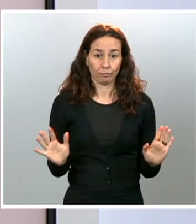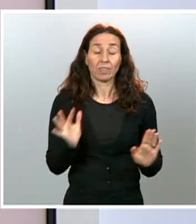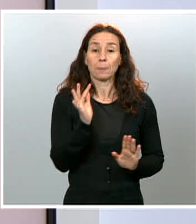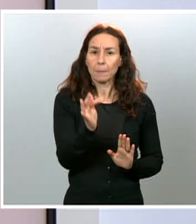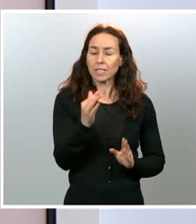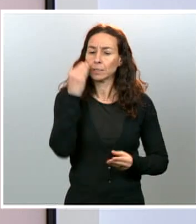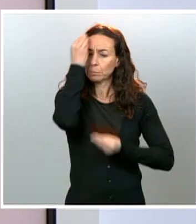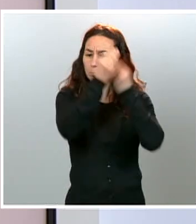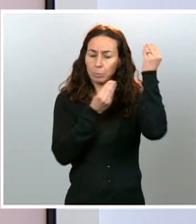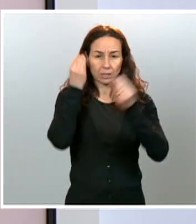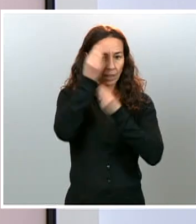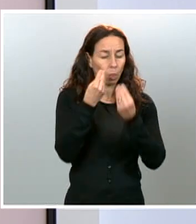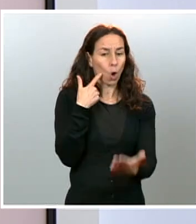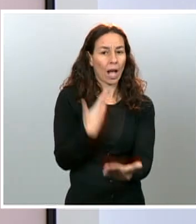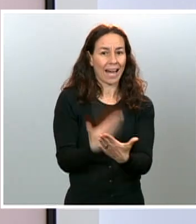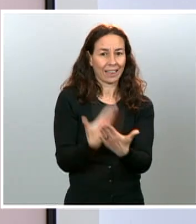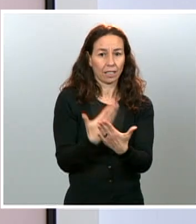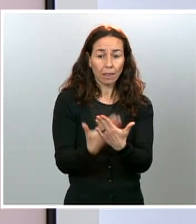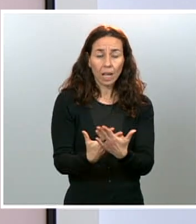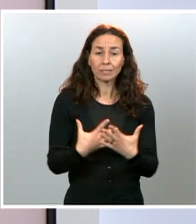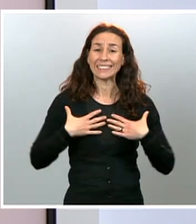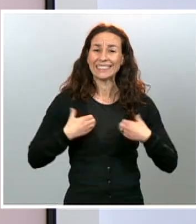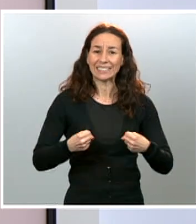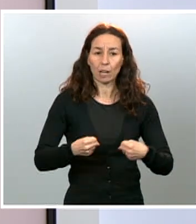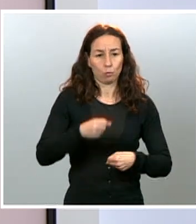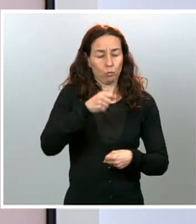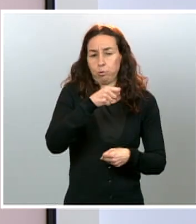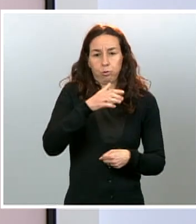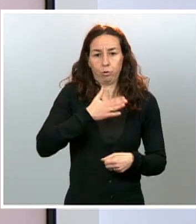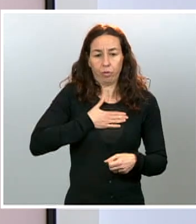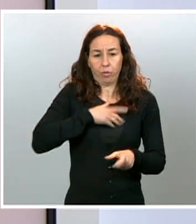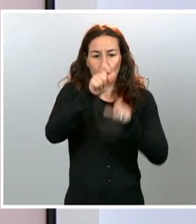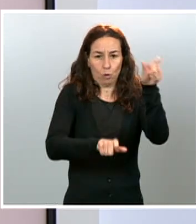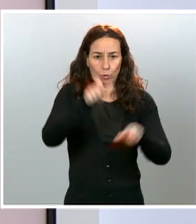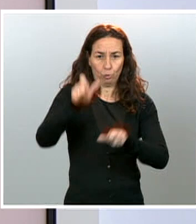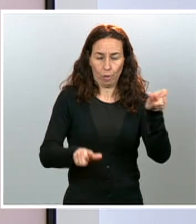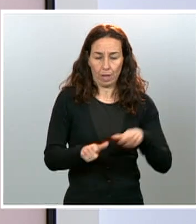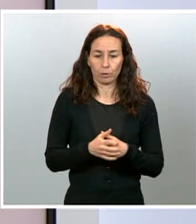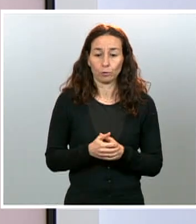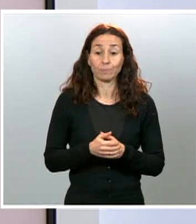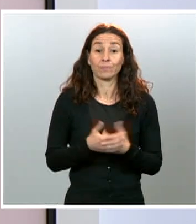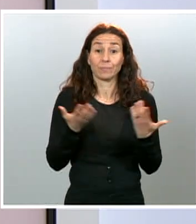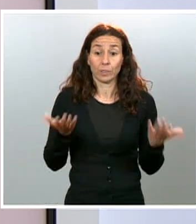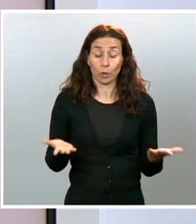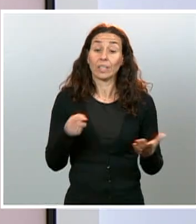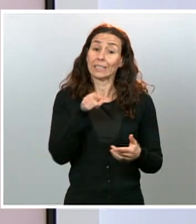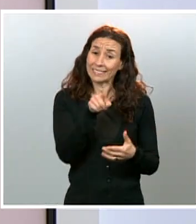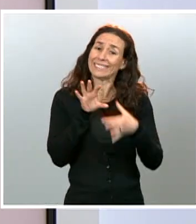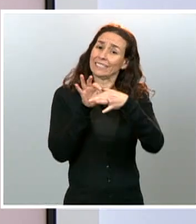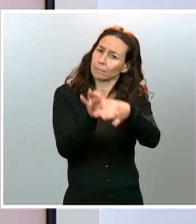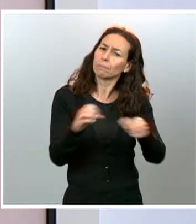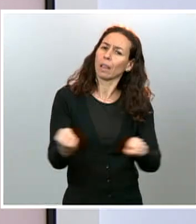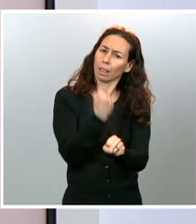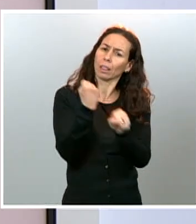protección y garantizar la salud de nuestros respectivos ciudadanos en esos términos se está trabajando conjuntamente y se